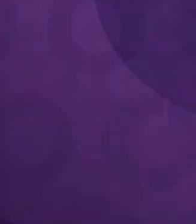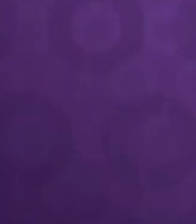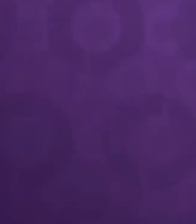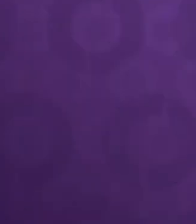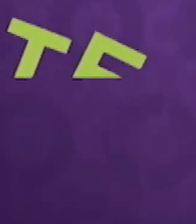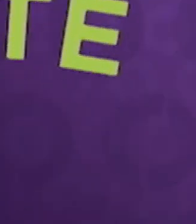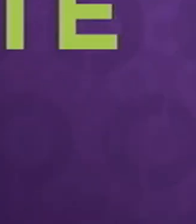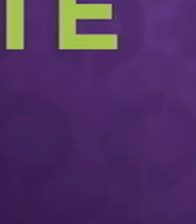Todo me asusta, el ruido repentino cuando algo se cae, tengo miedo de la gente con ametralladoras, de los aviones que vuelan, me asustan los gritos, el ruido